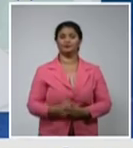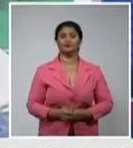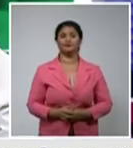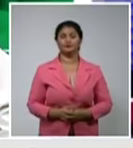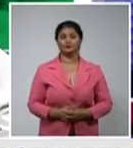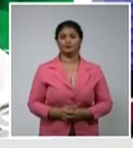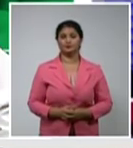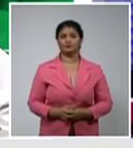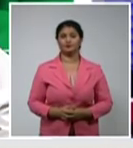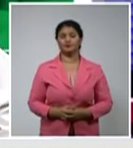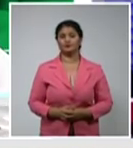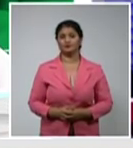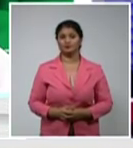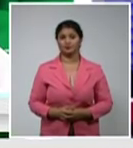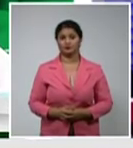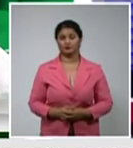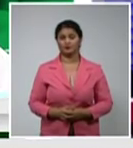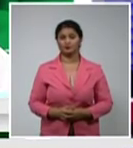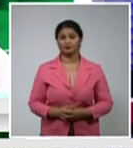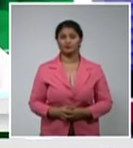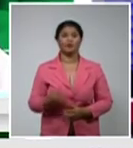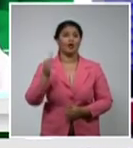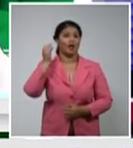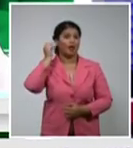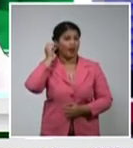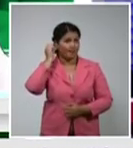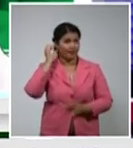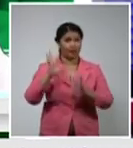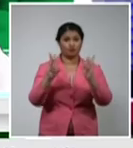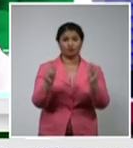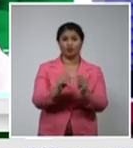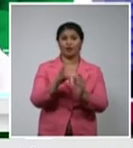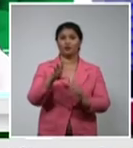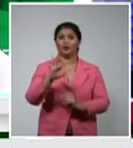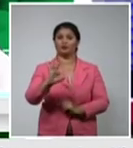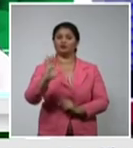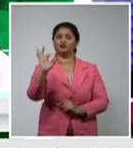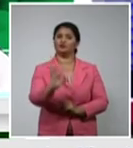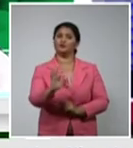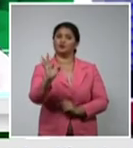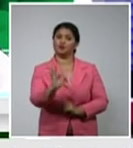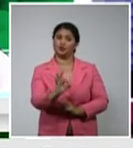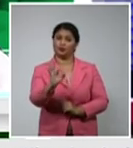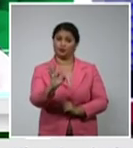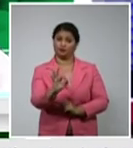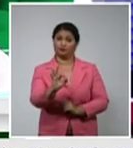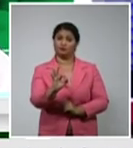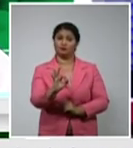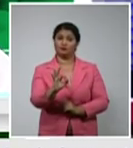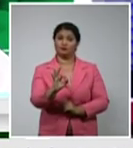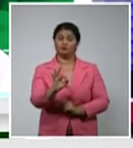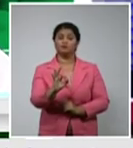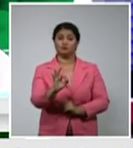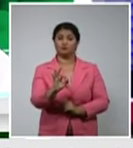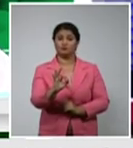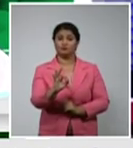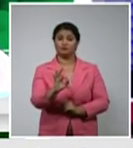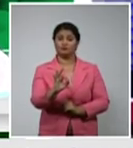Del sexo femenino el 48%. En el acumulado es el